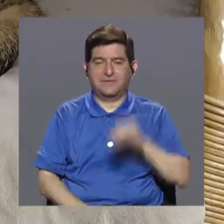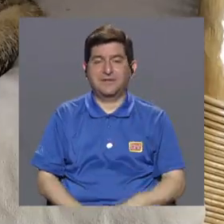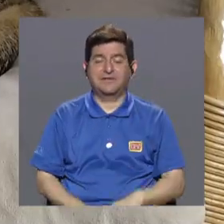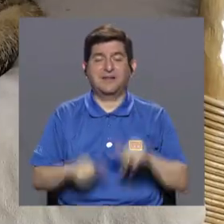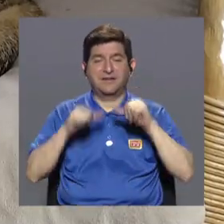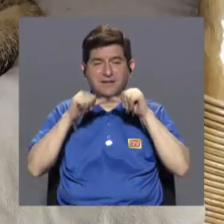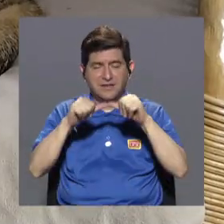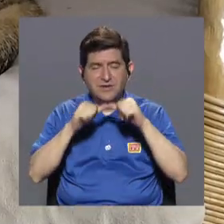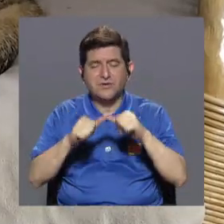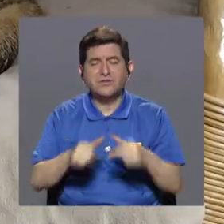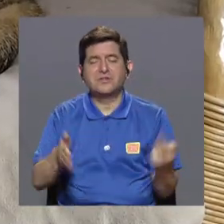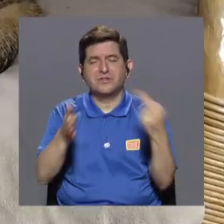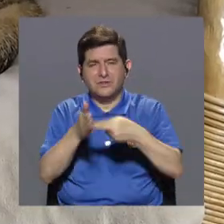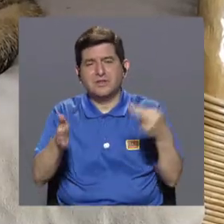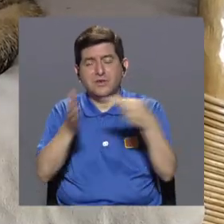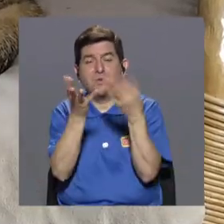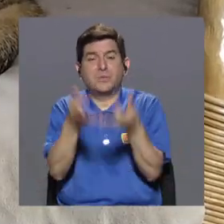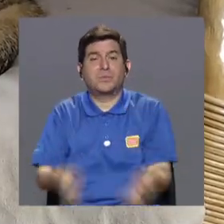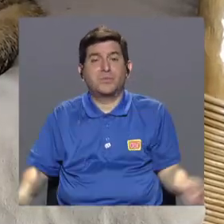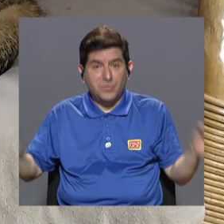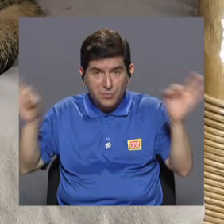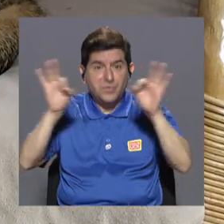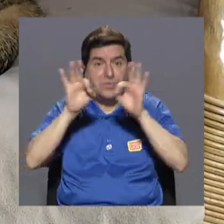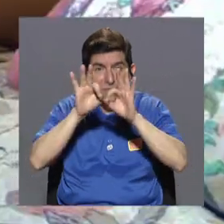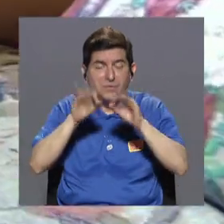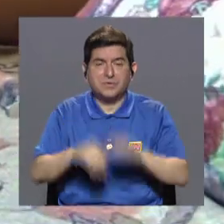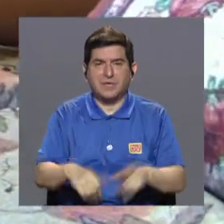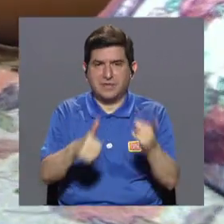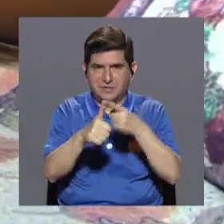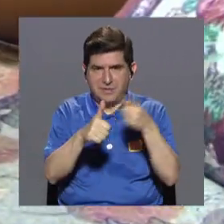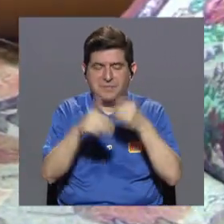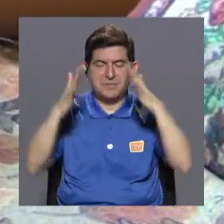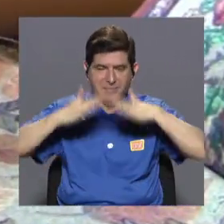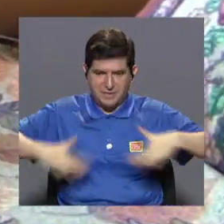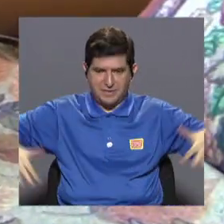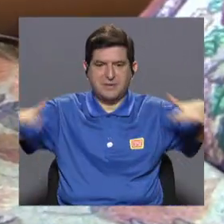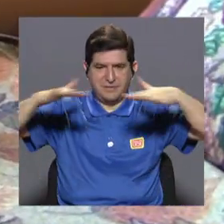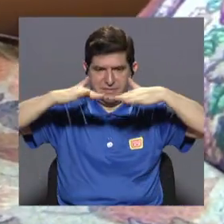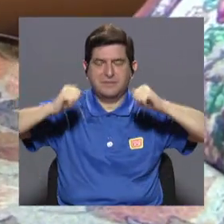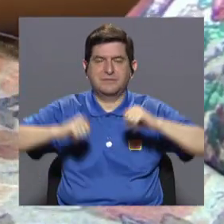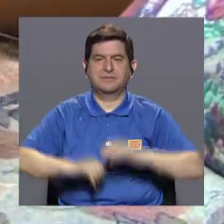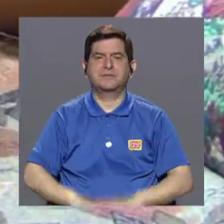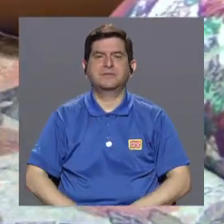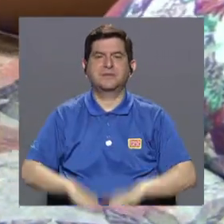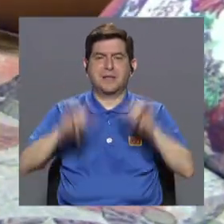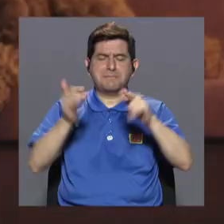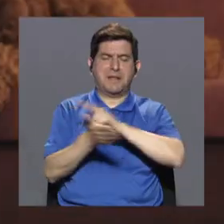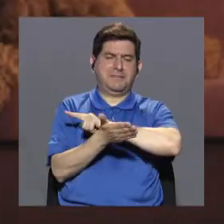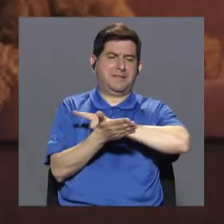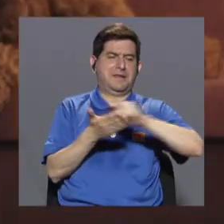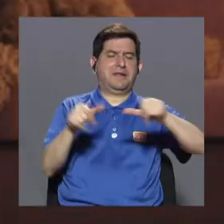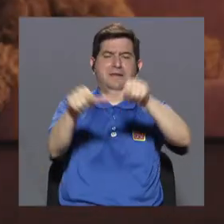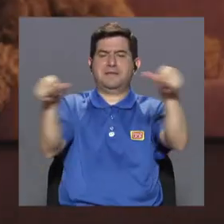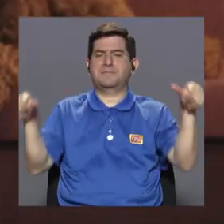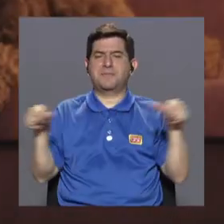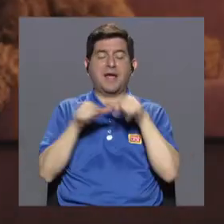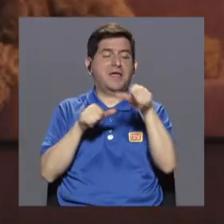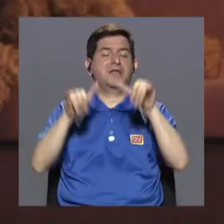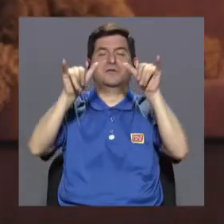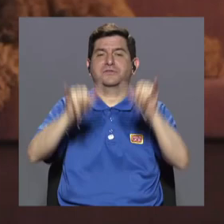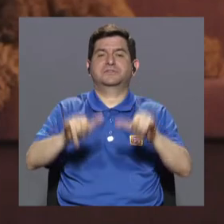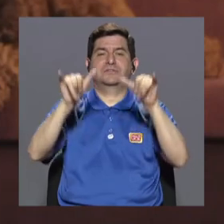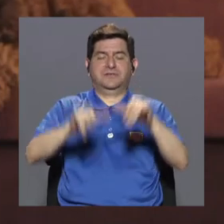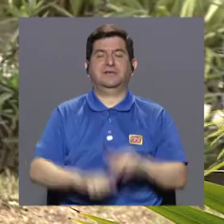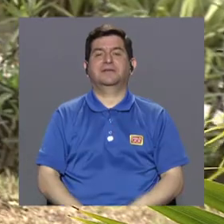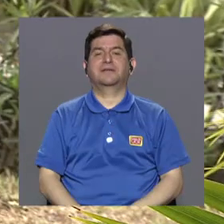Entonces sí es muy importante primero la parte ambiental, ¿verdad? Como mantener limpias las zonas donde ellos están. Cuando